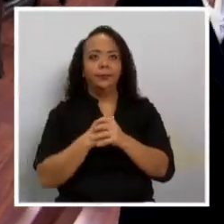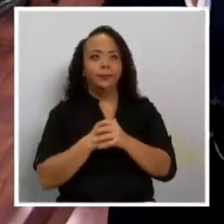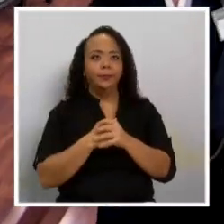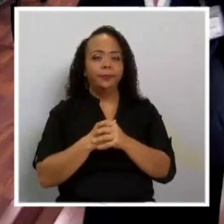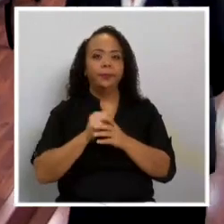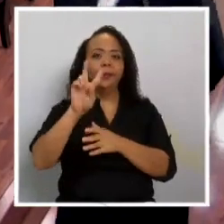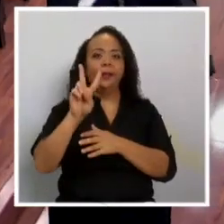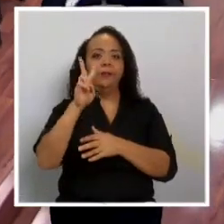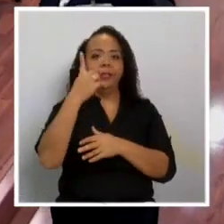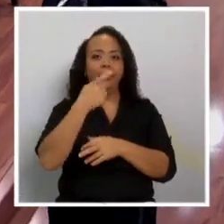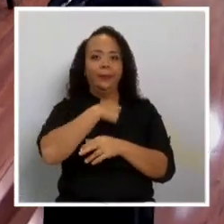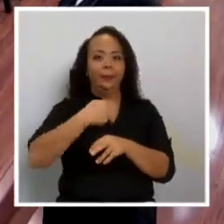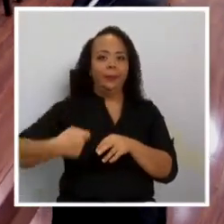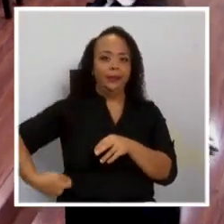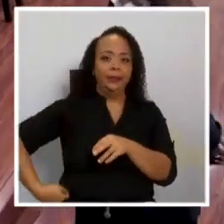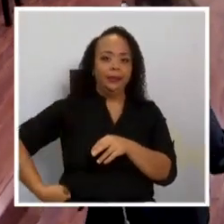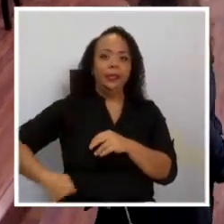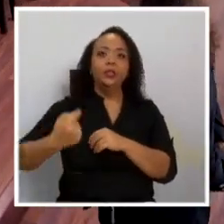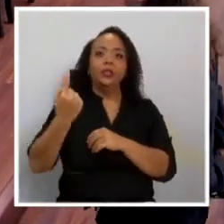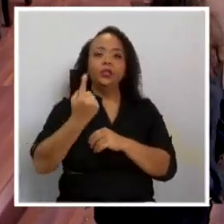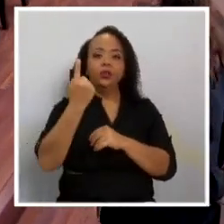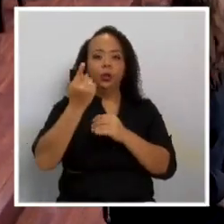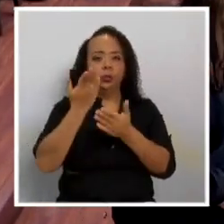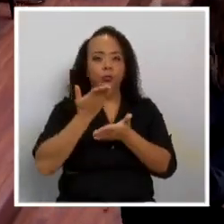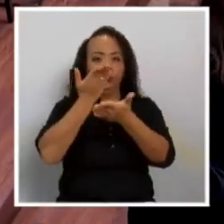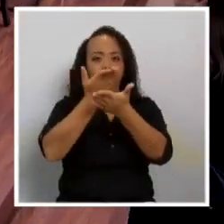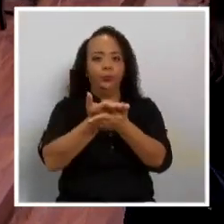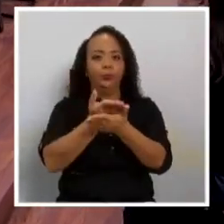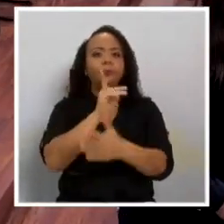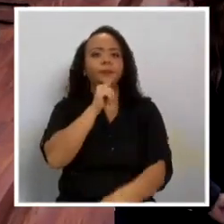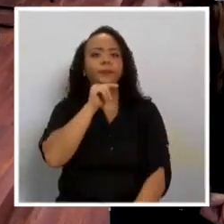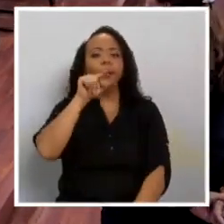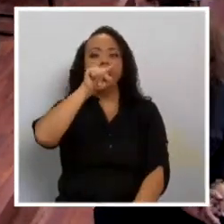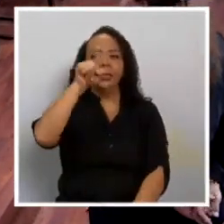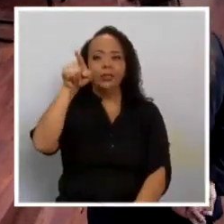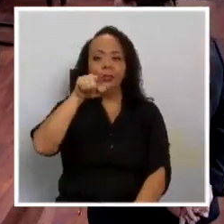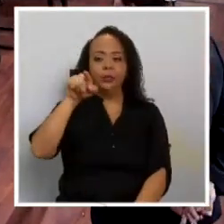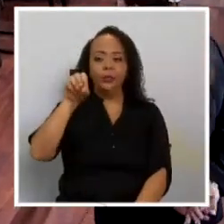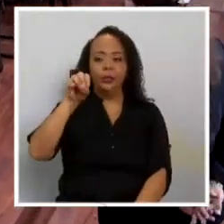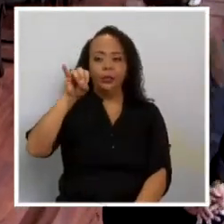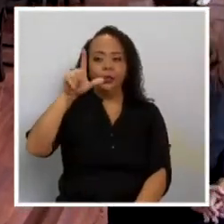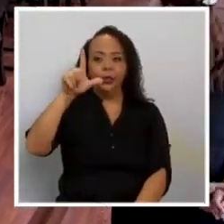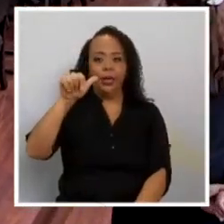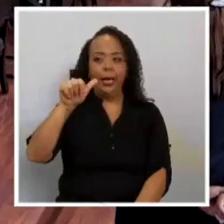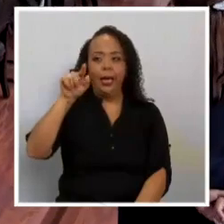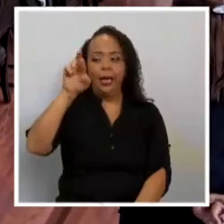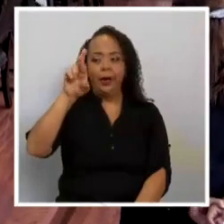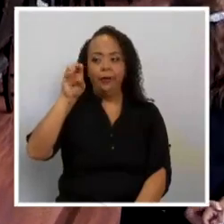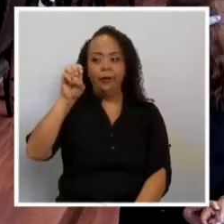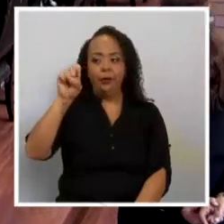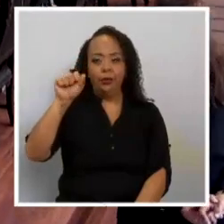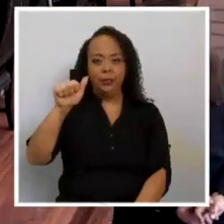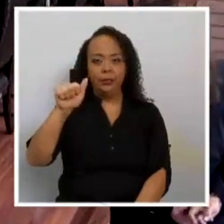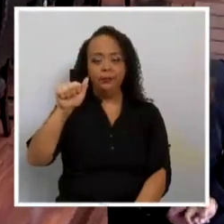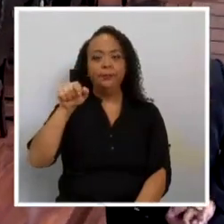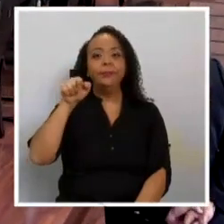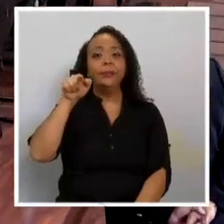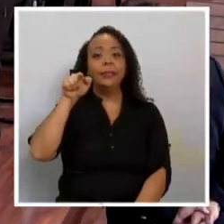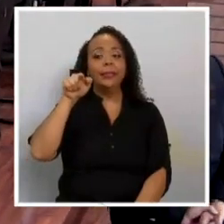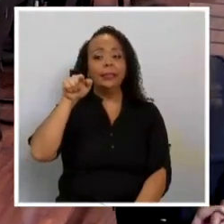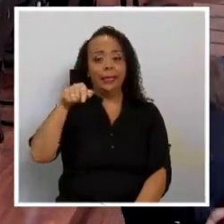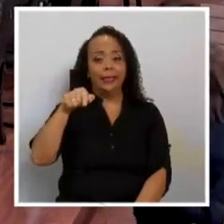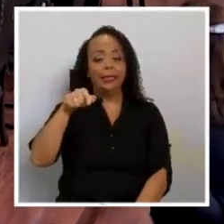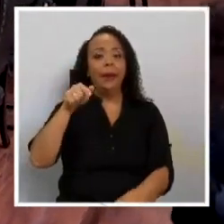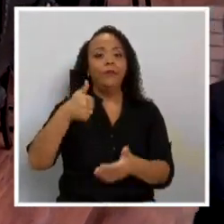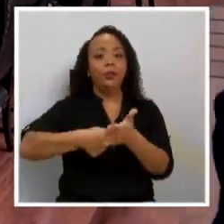la vicepresidencia. Solo está postulada Zoila Rosa Bolio del Partido Integración Nacional. Ella votó por Carlos Ricardo